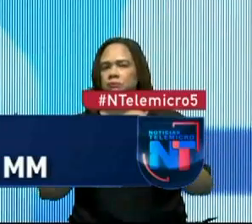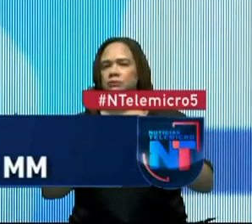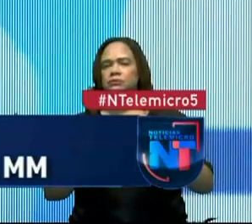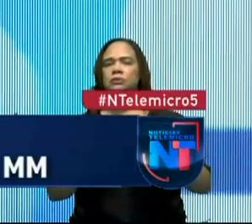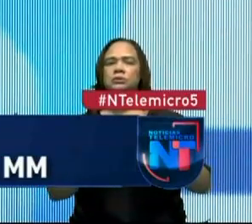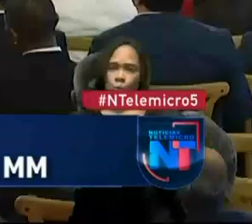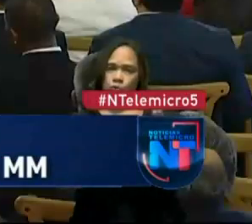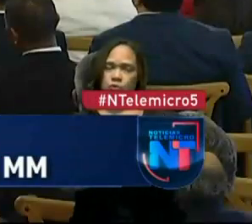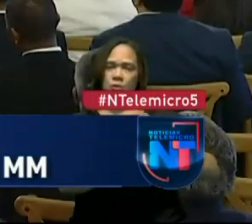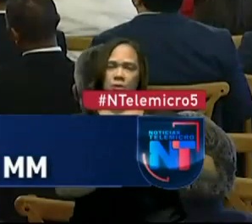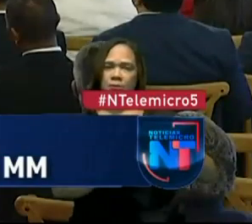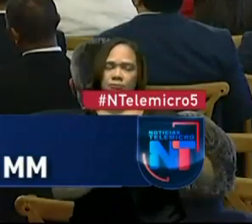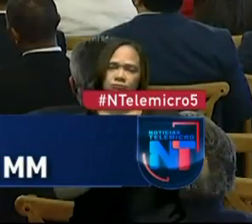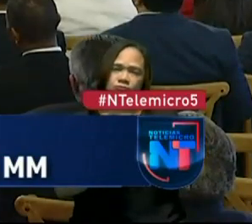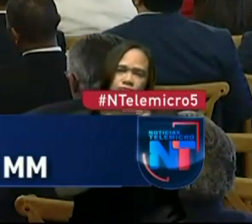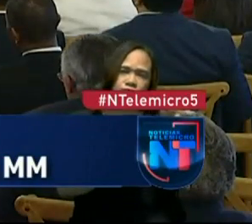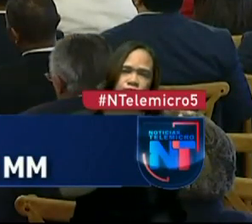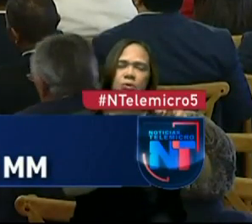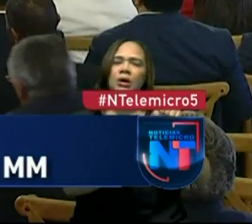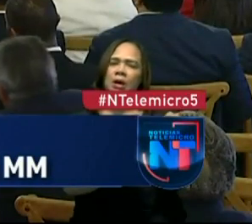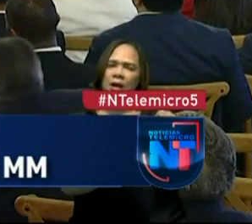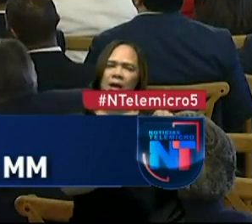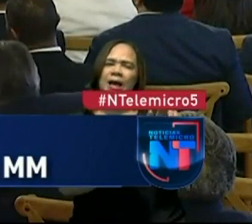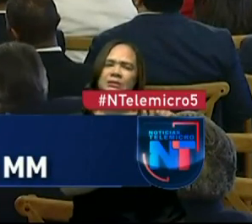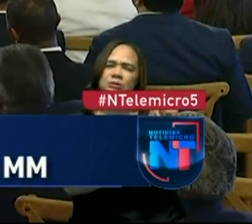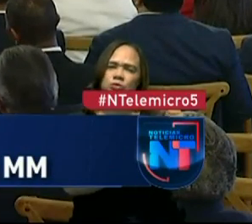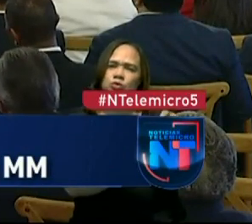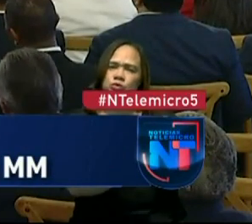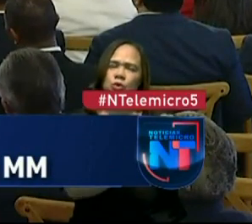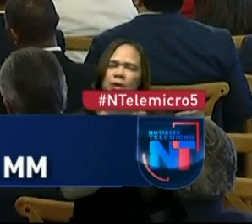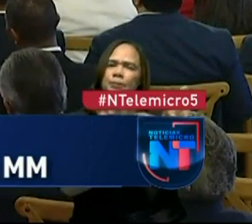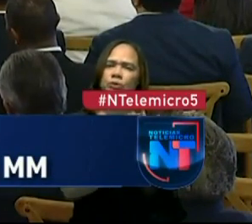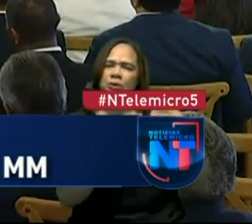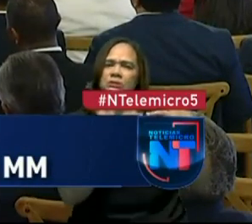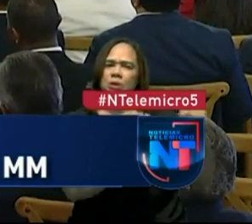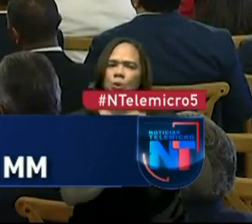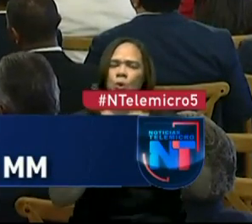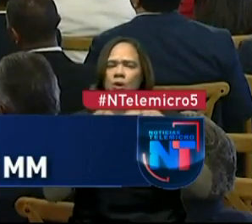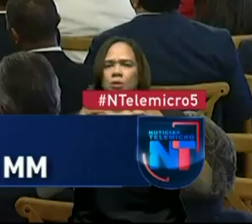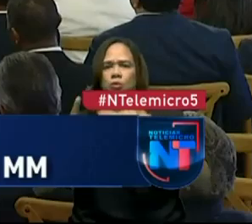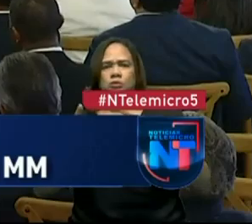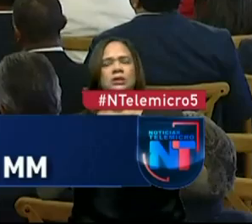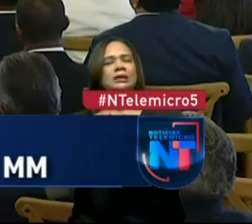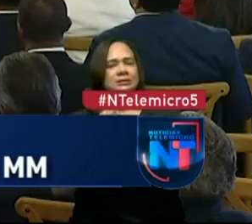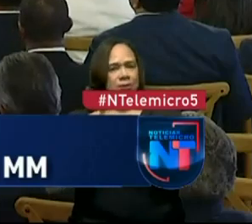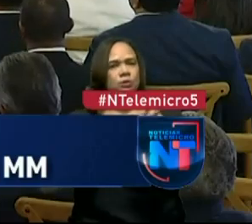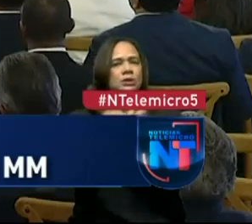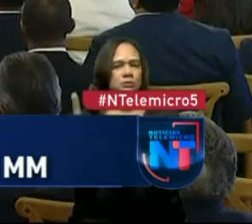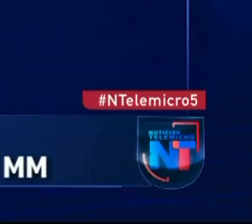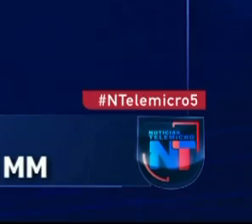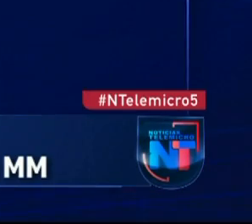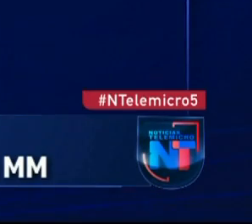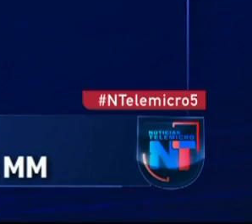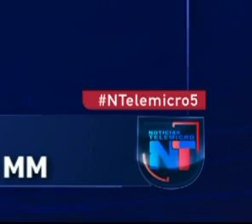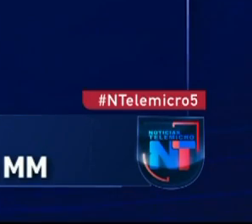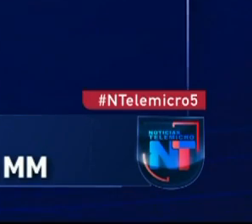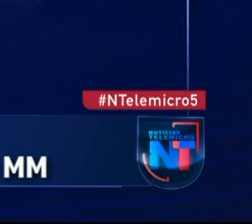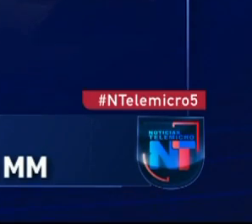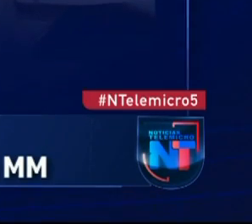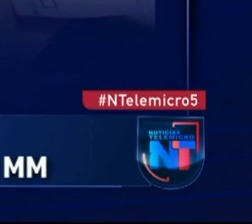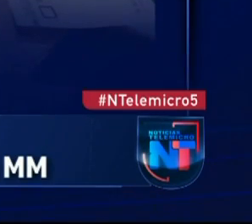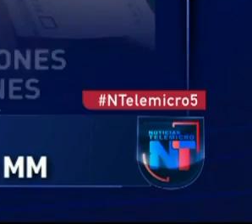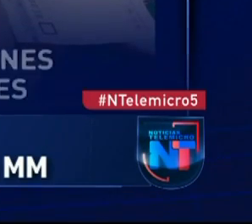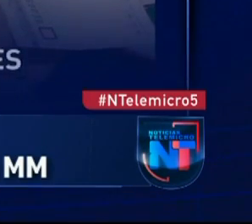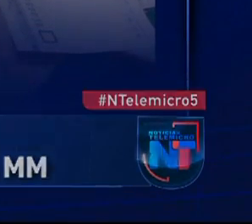los ahorros debidos redireccionando hacia áreas críticas como la Salud Educación y segu ciudadana en tanto